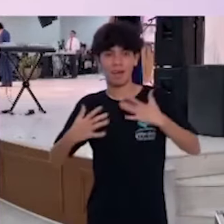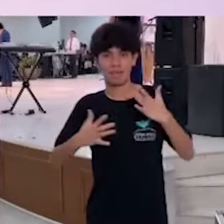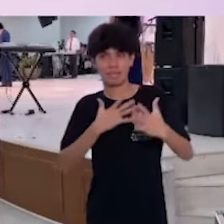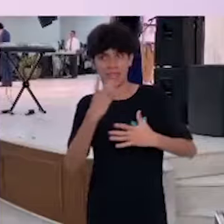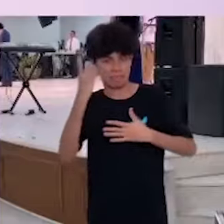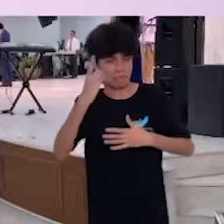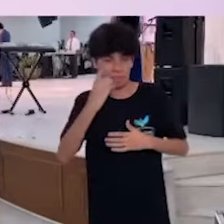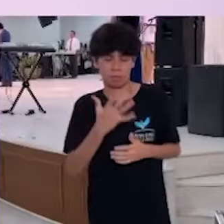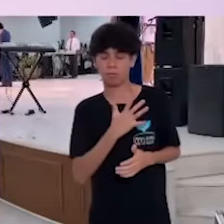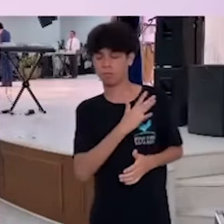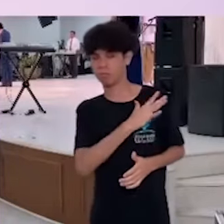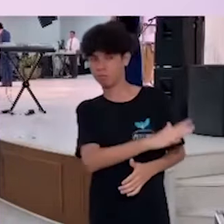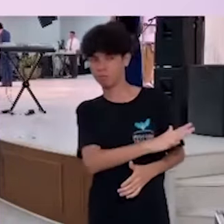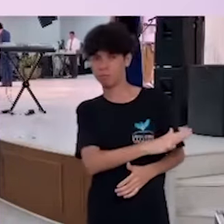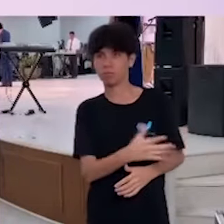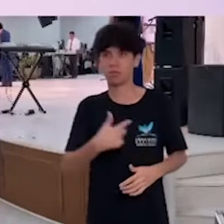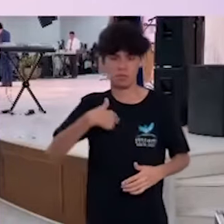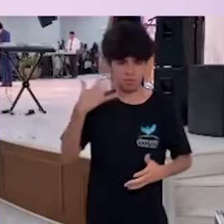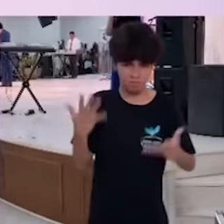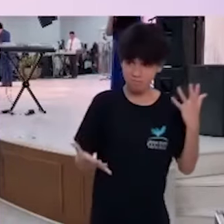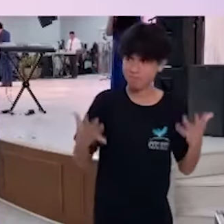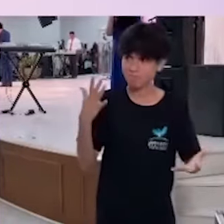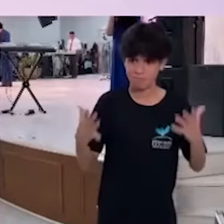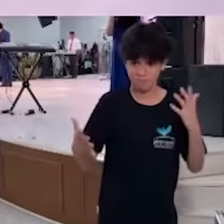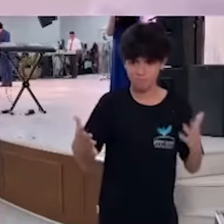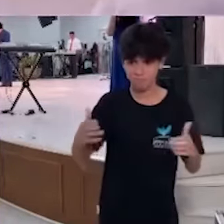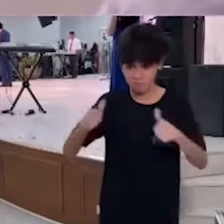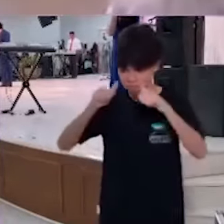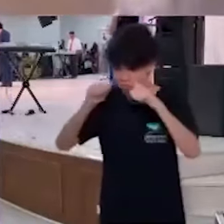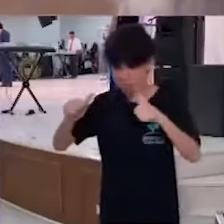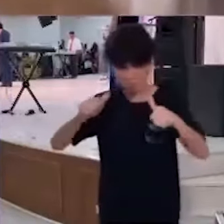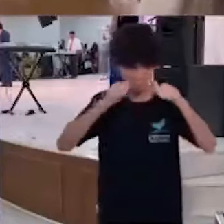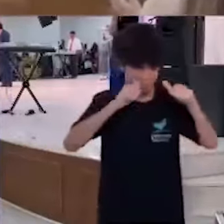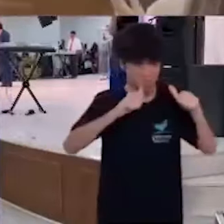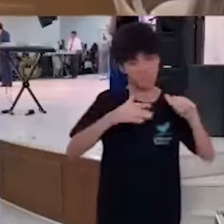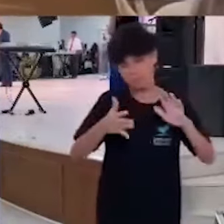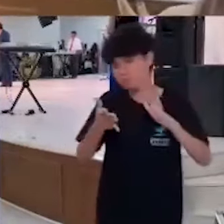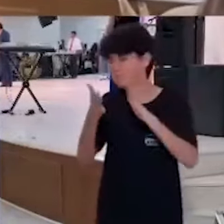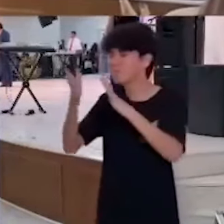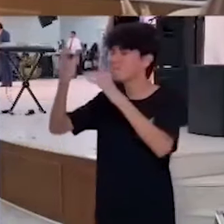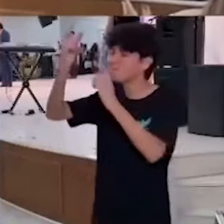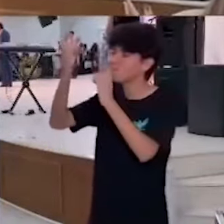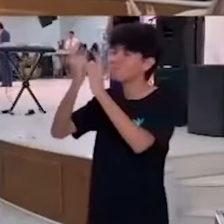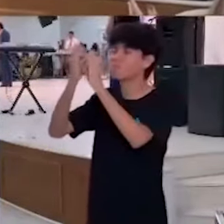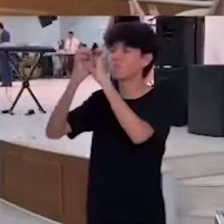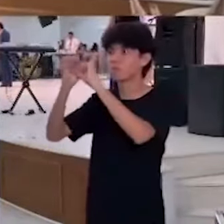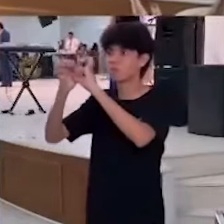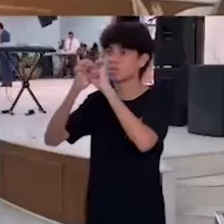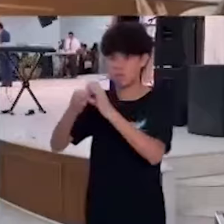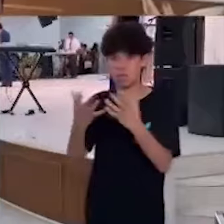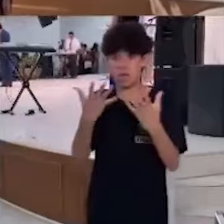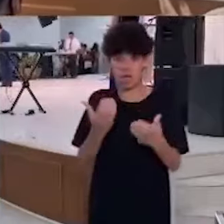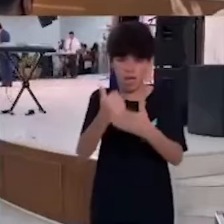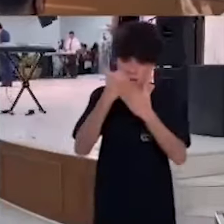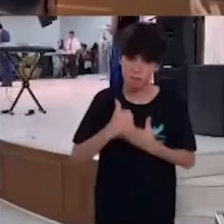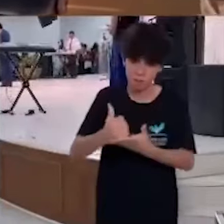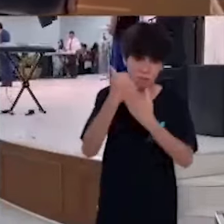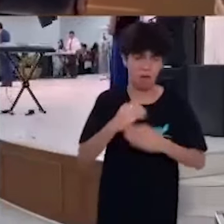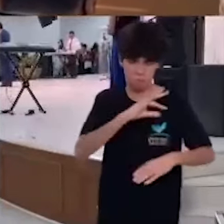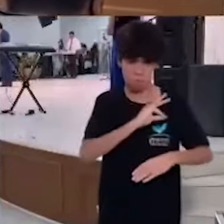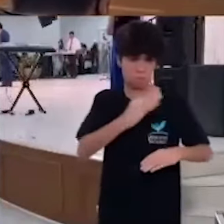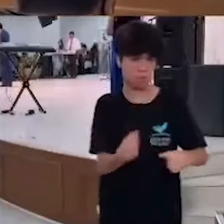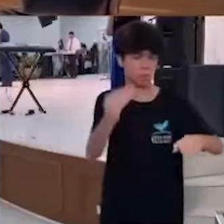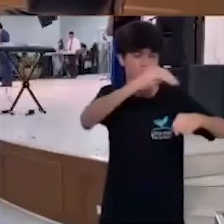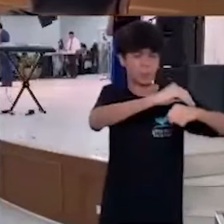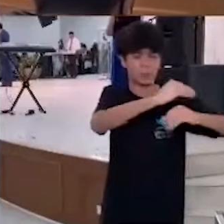Ayúdanos a poner estos candados, estos límites, Señor, porque es para nuestro bien. Tú eres santo, pero tu